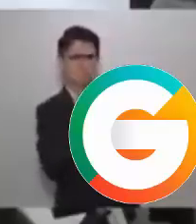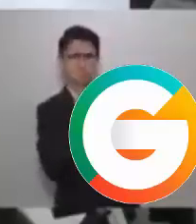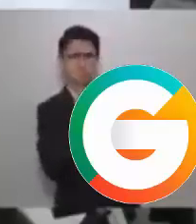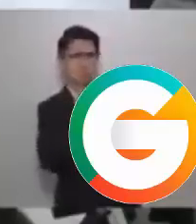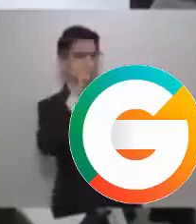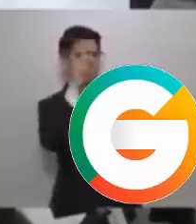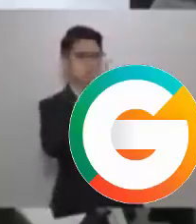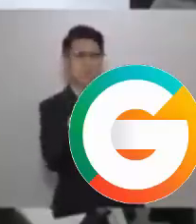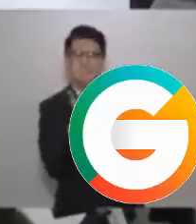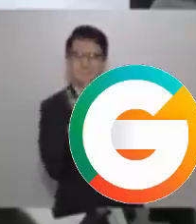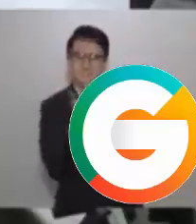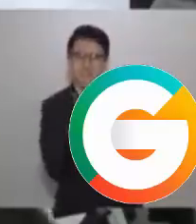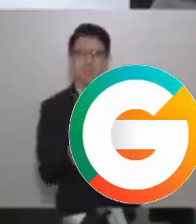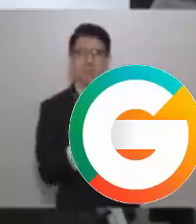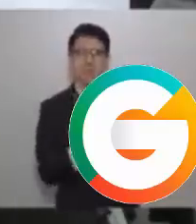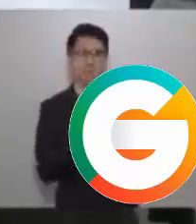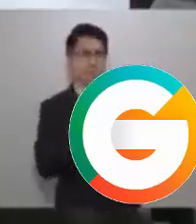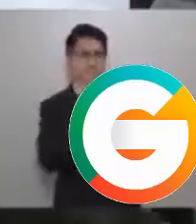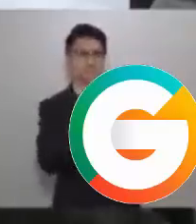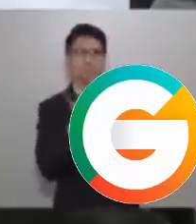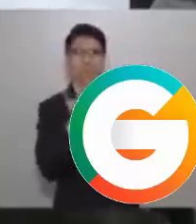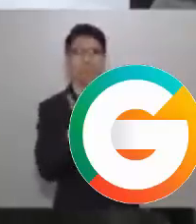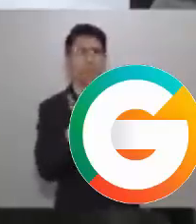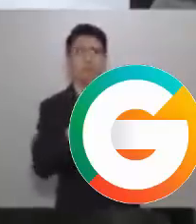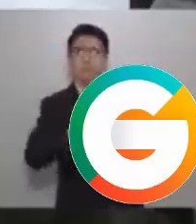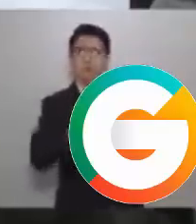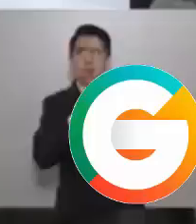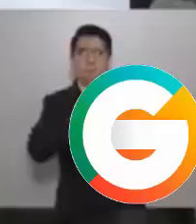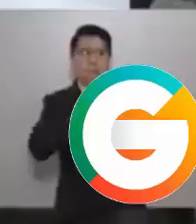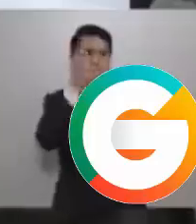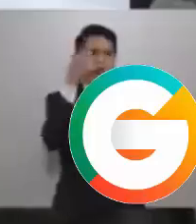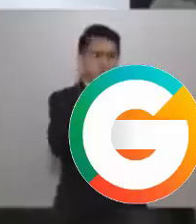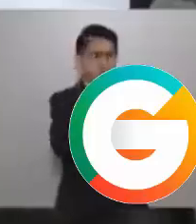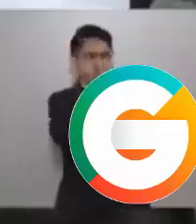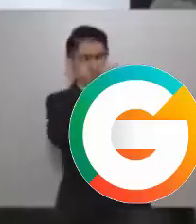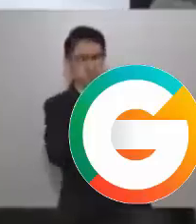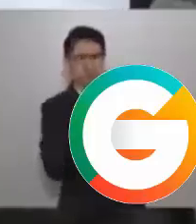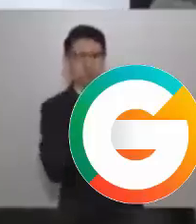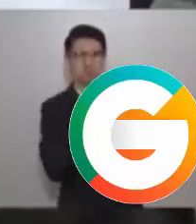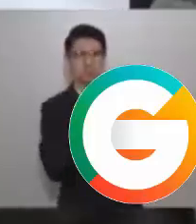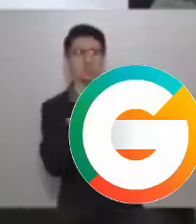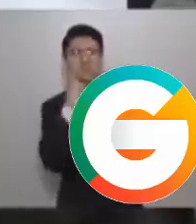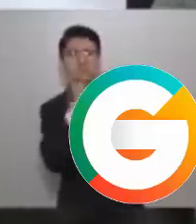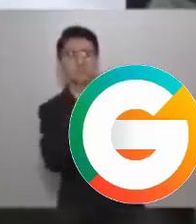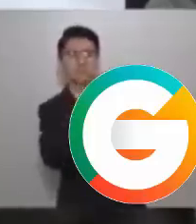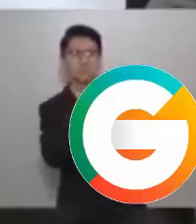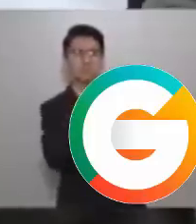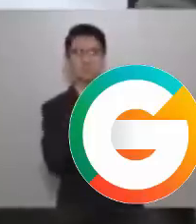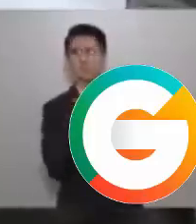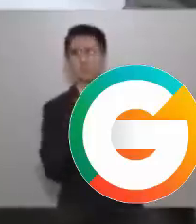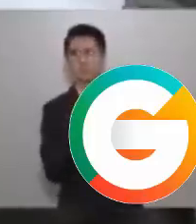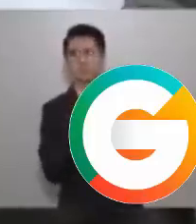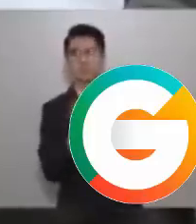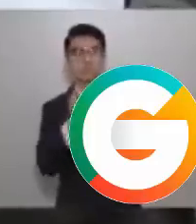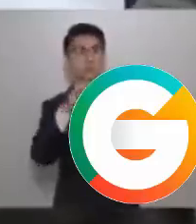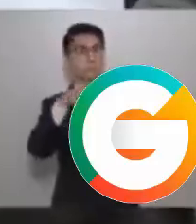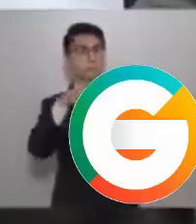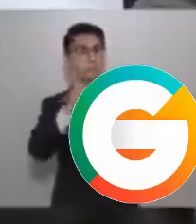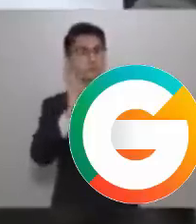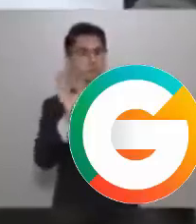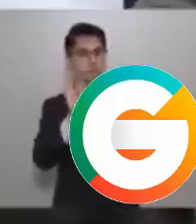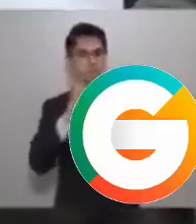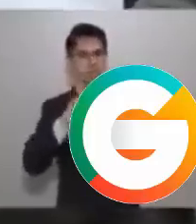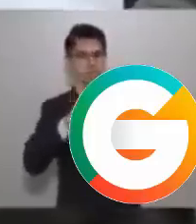o portar arma de fuego, está muy bien hasta ese momento. Y todas y cada una de estas pruebas lo que nos indican es la situación en el